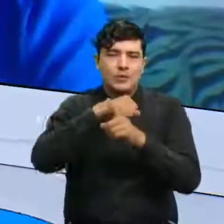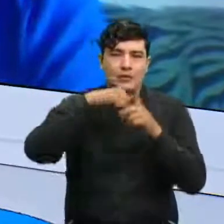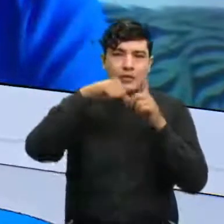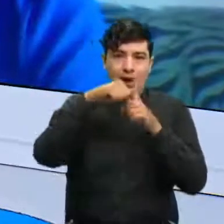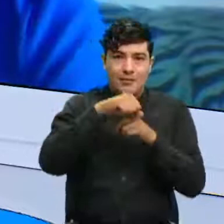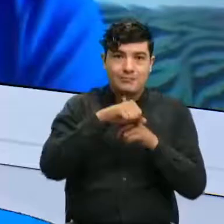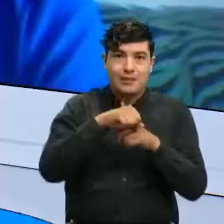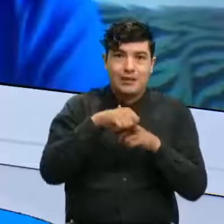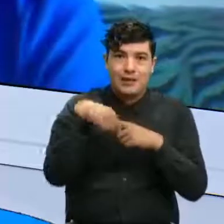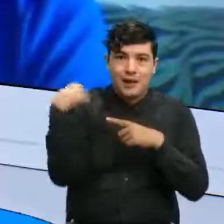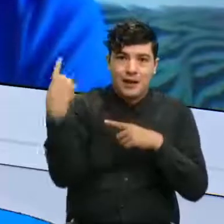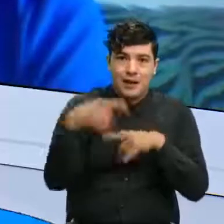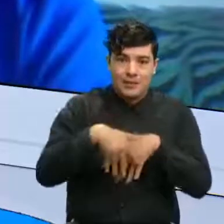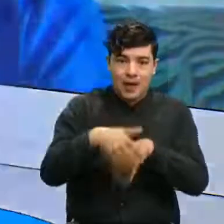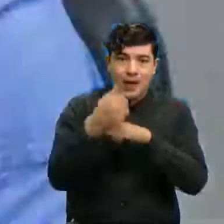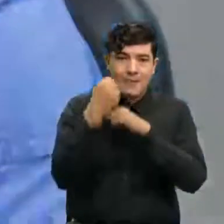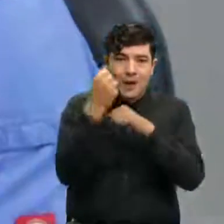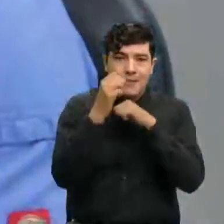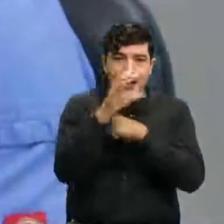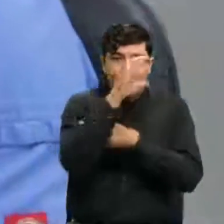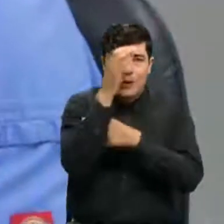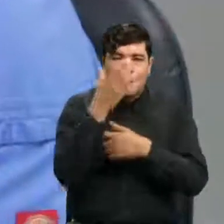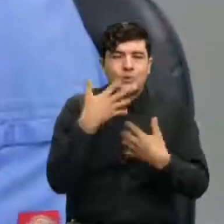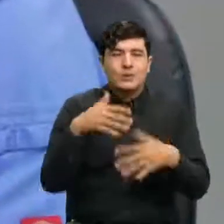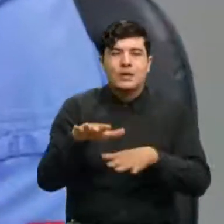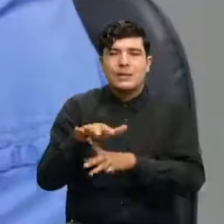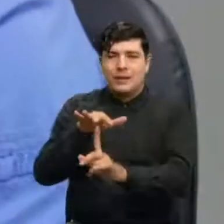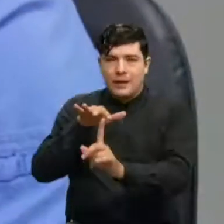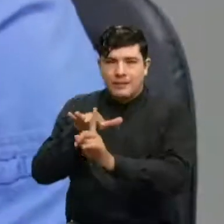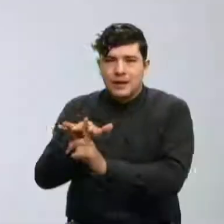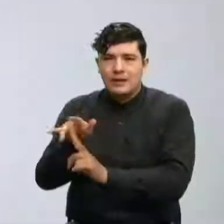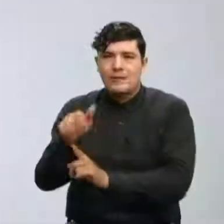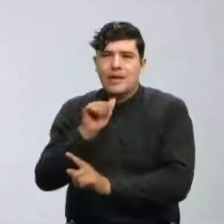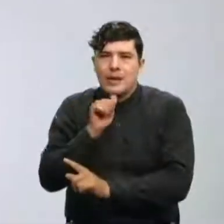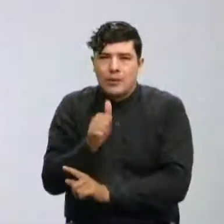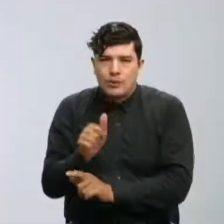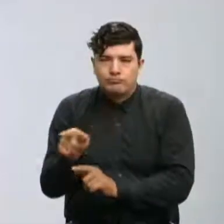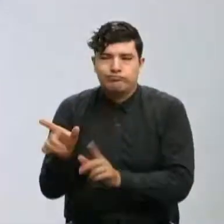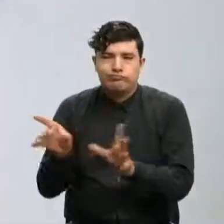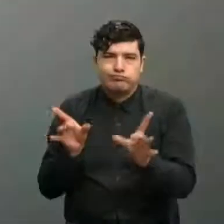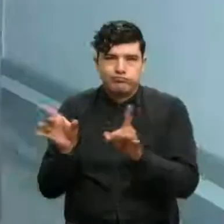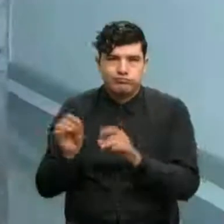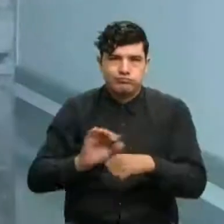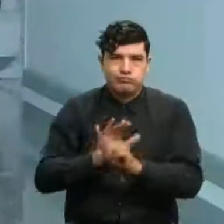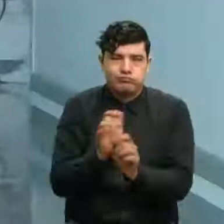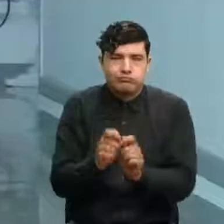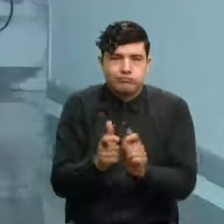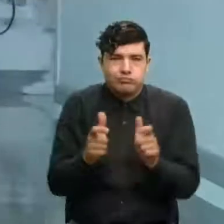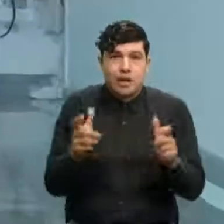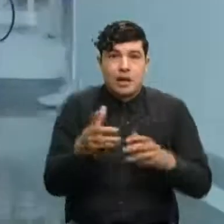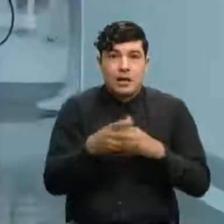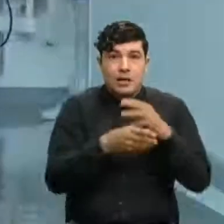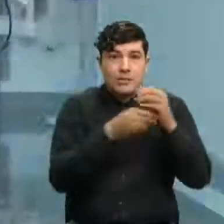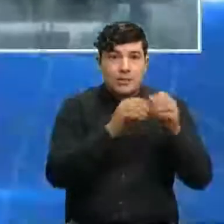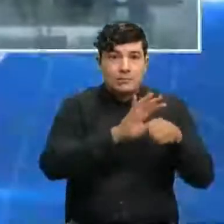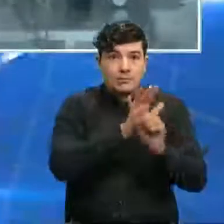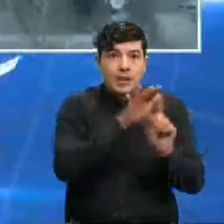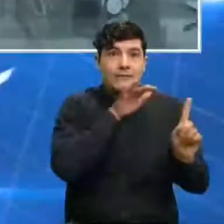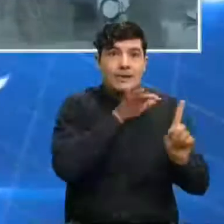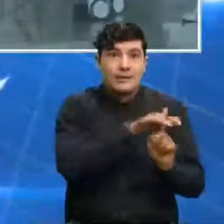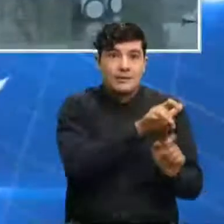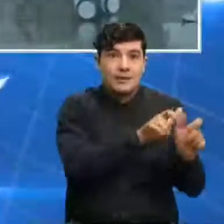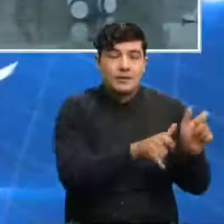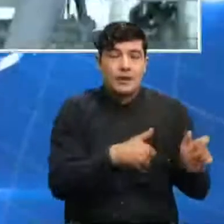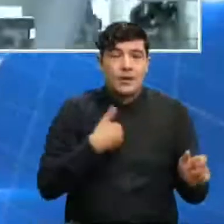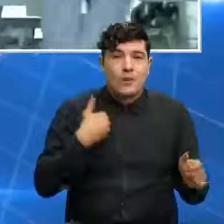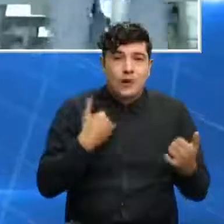ha empeorado de forma muy significativa el número de casos y la gravedad en personas, sobre todo jóvenes. De tal manera